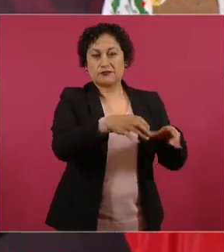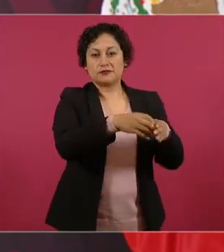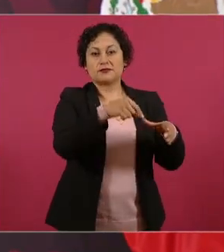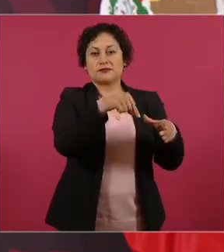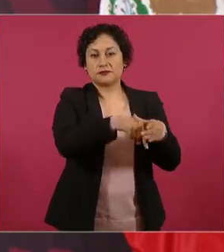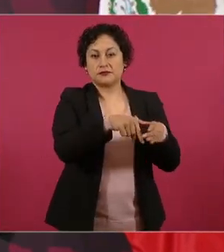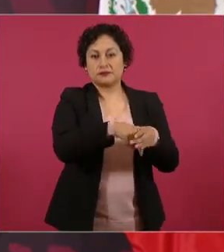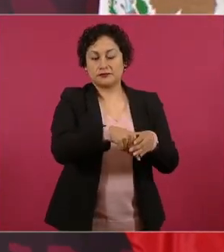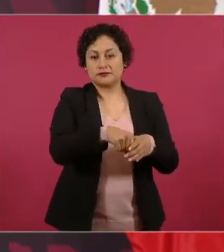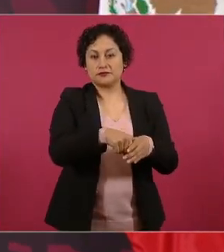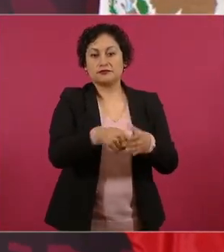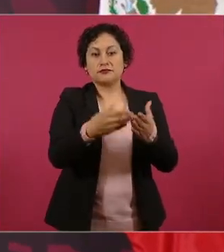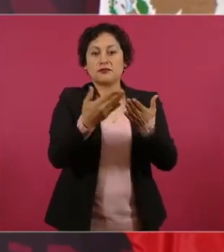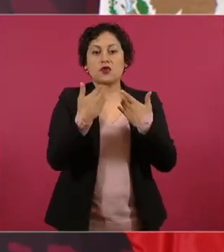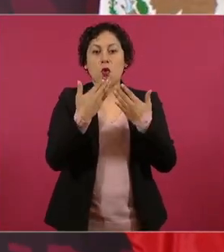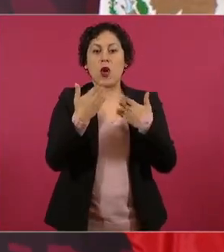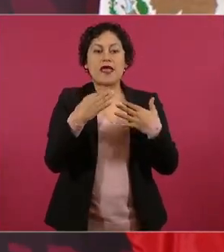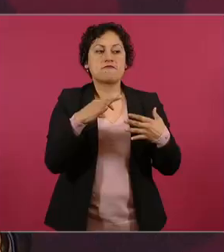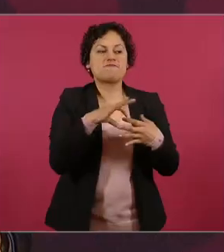vida comunitaria,